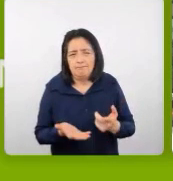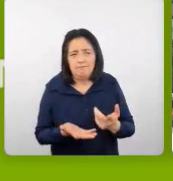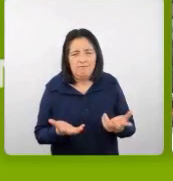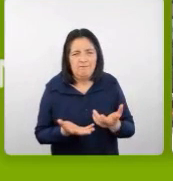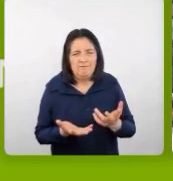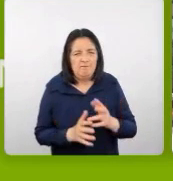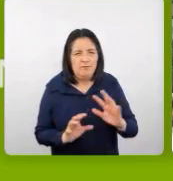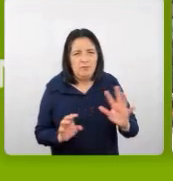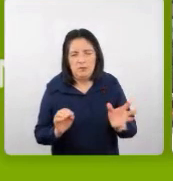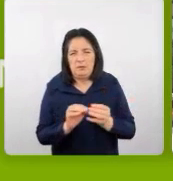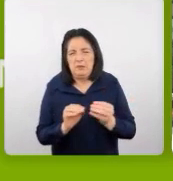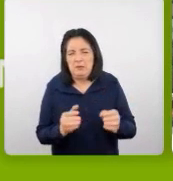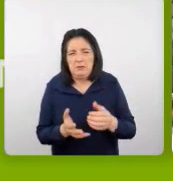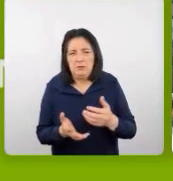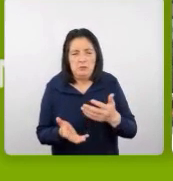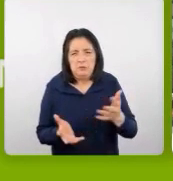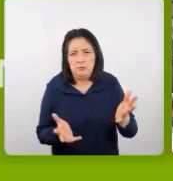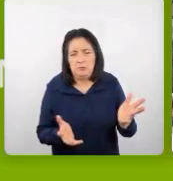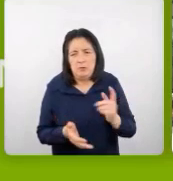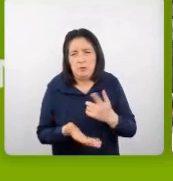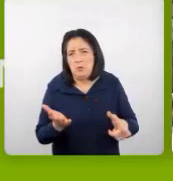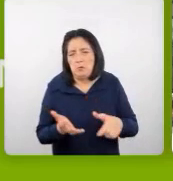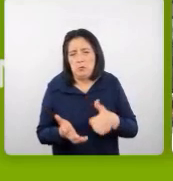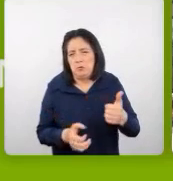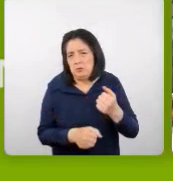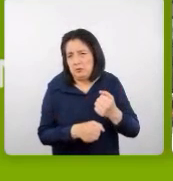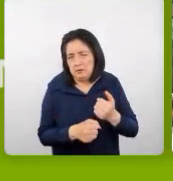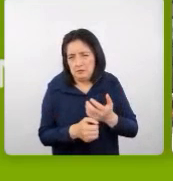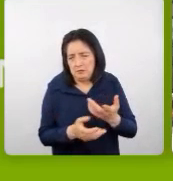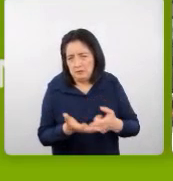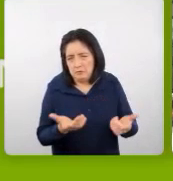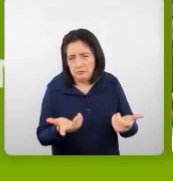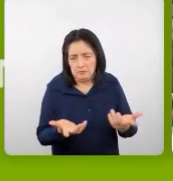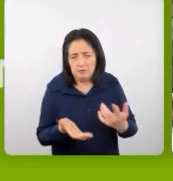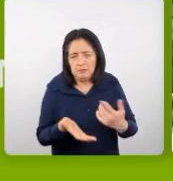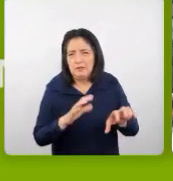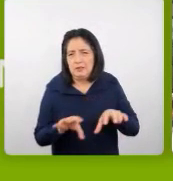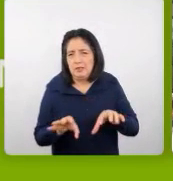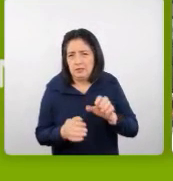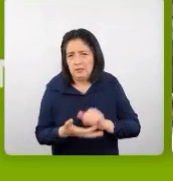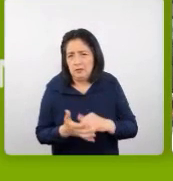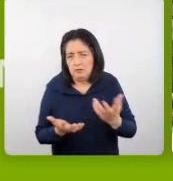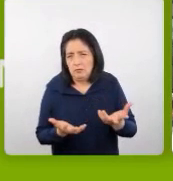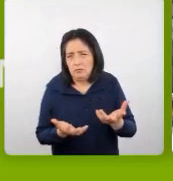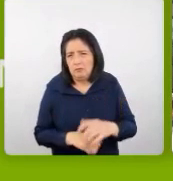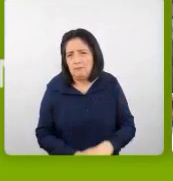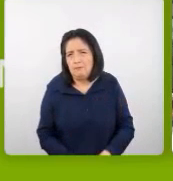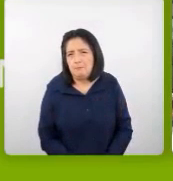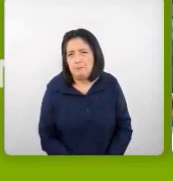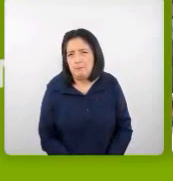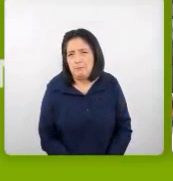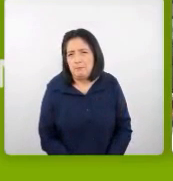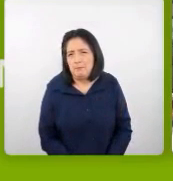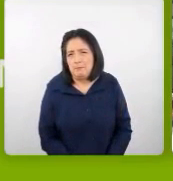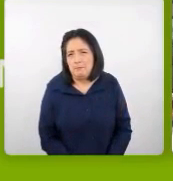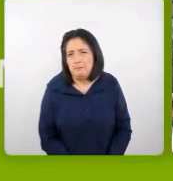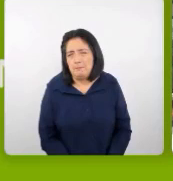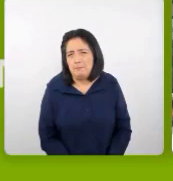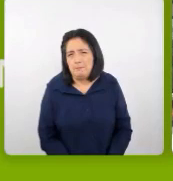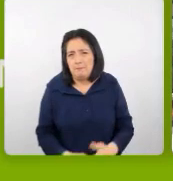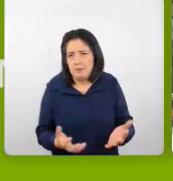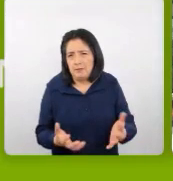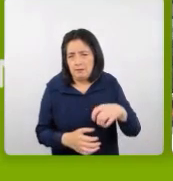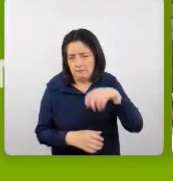con algún otro tipo de actividad que esté realizándose o que esté vigente en el